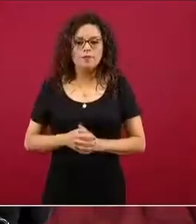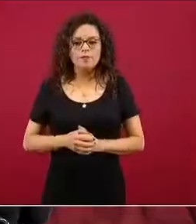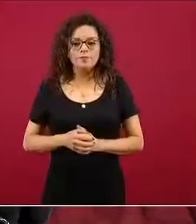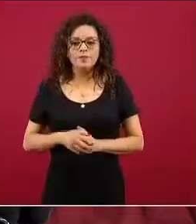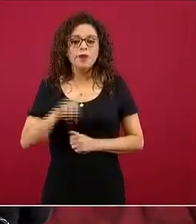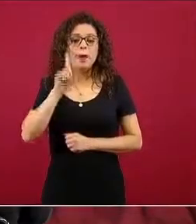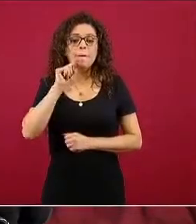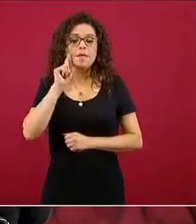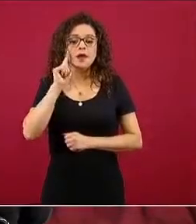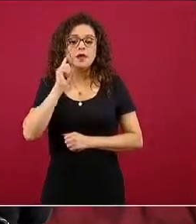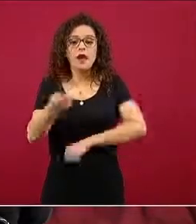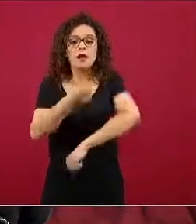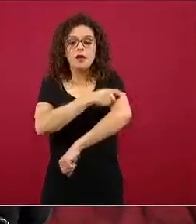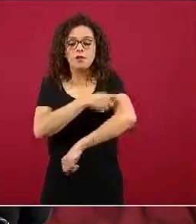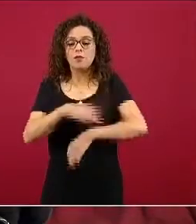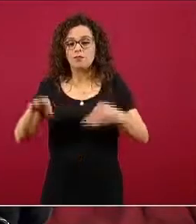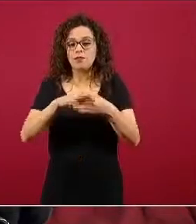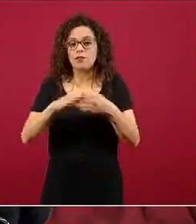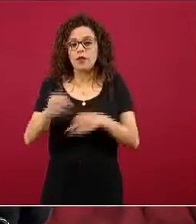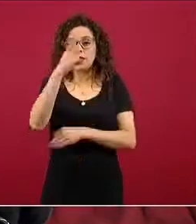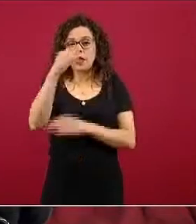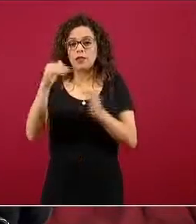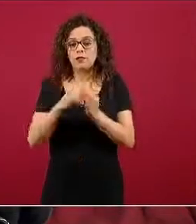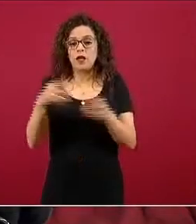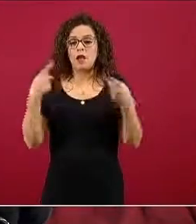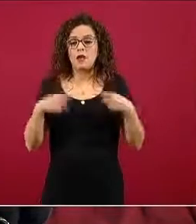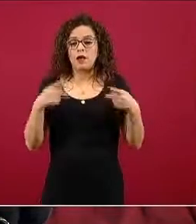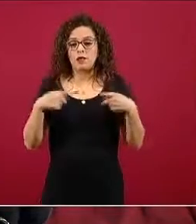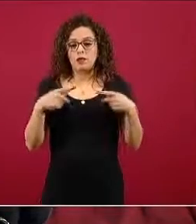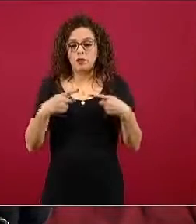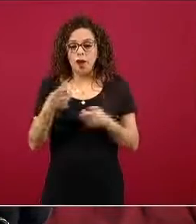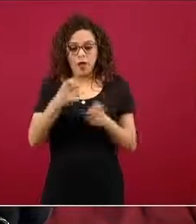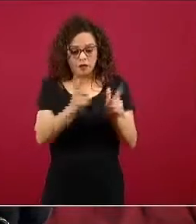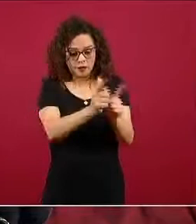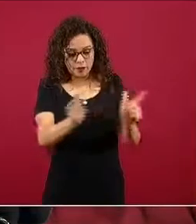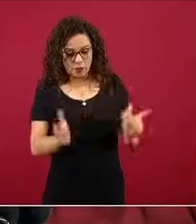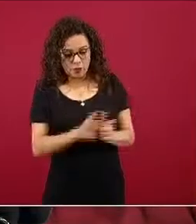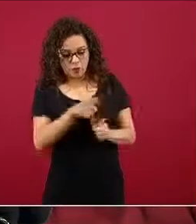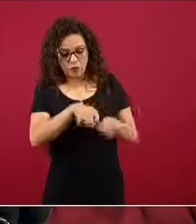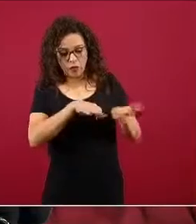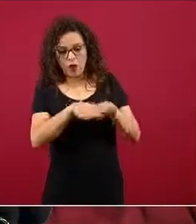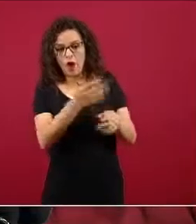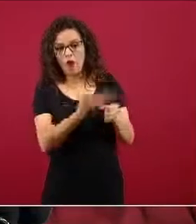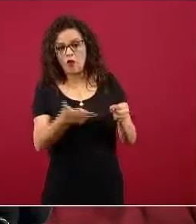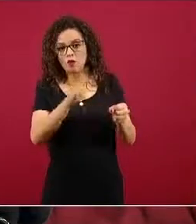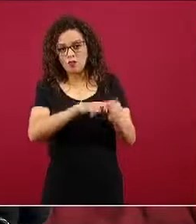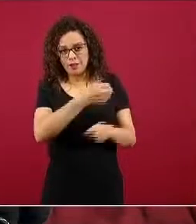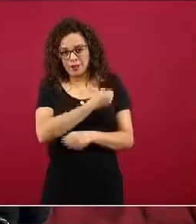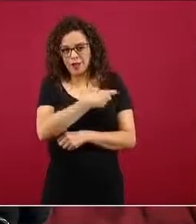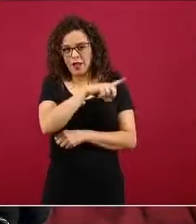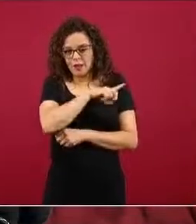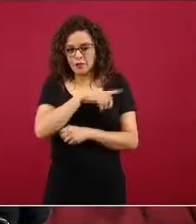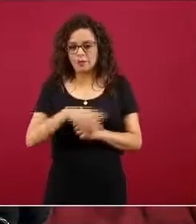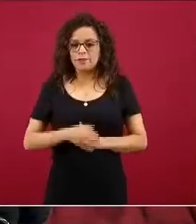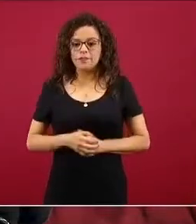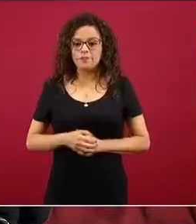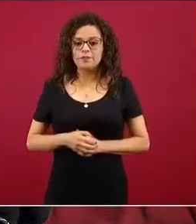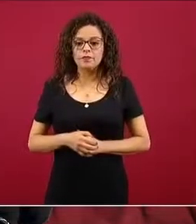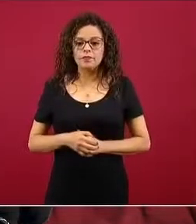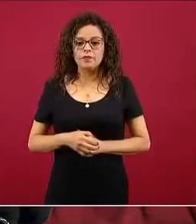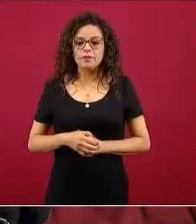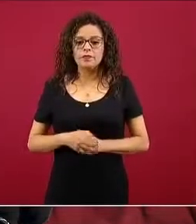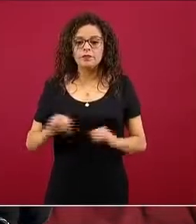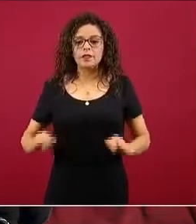casi 3,000 personas de este grupo de personal de salud, y corresponde a las instituciones del sector